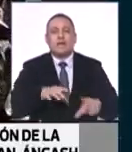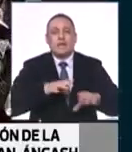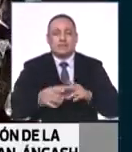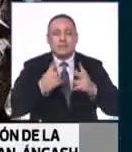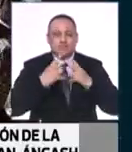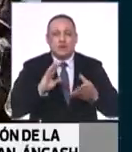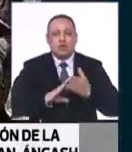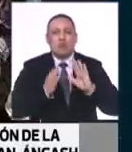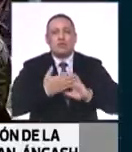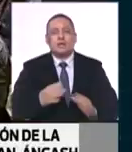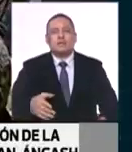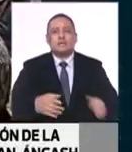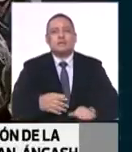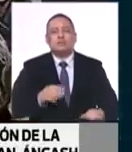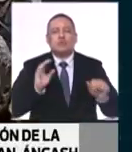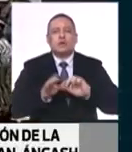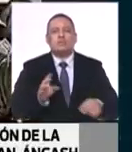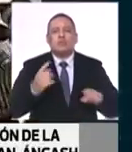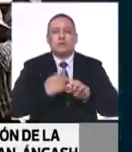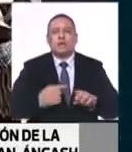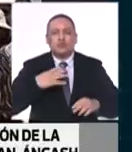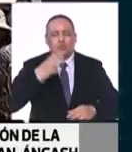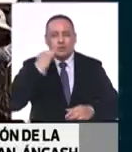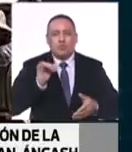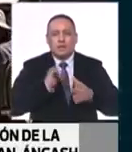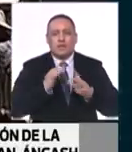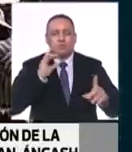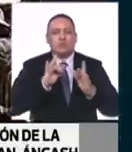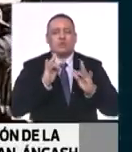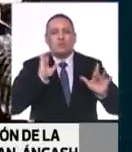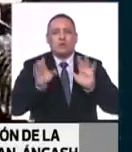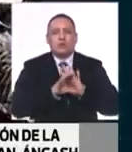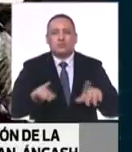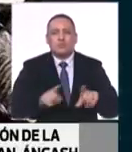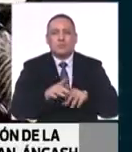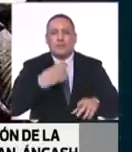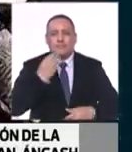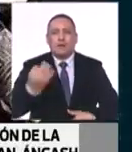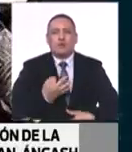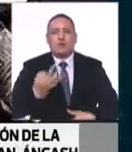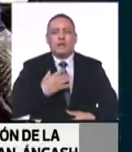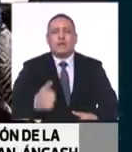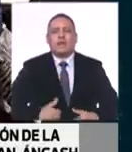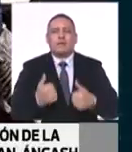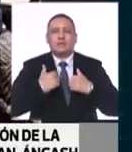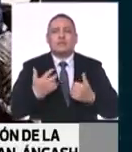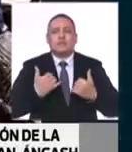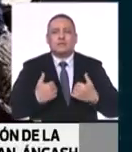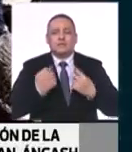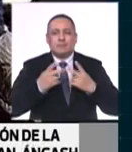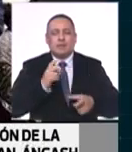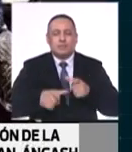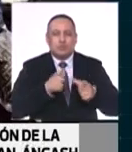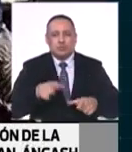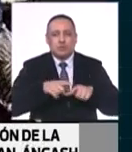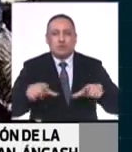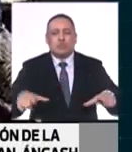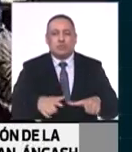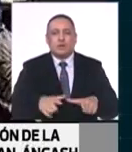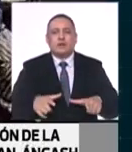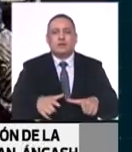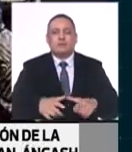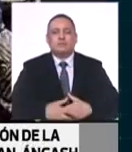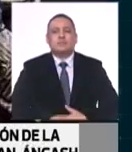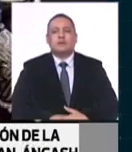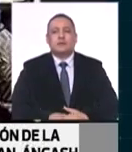a las comunidades, le va a acercar también. Creo yo que el objetivo aquí es mejorar la calidad de vida que tienen hoy día nuestros pobladores de este distrito